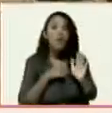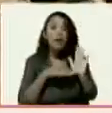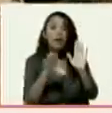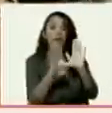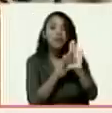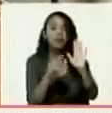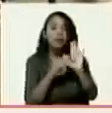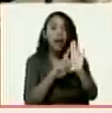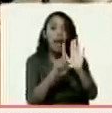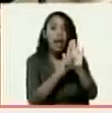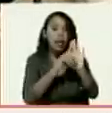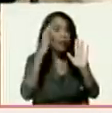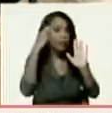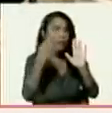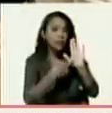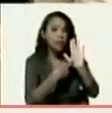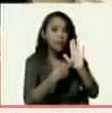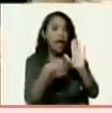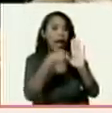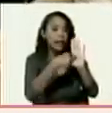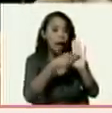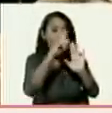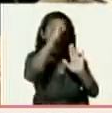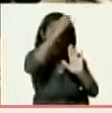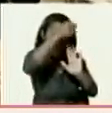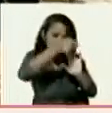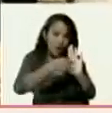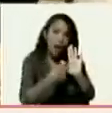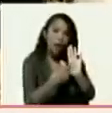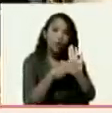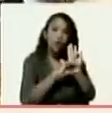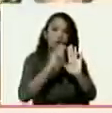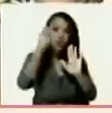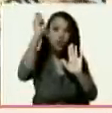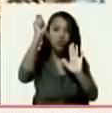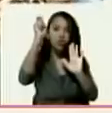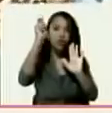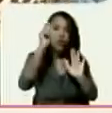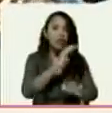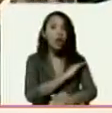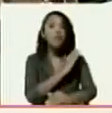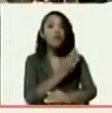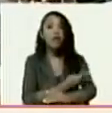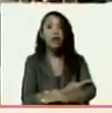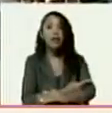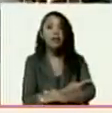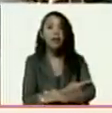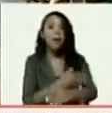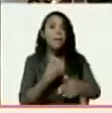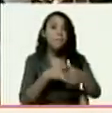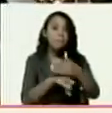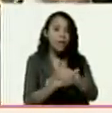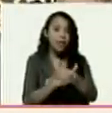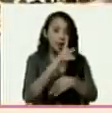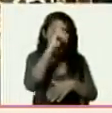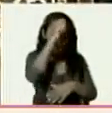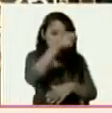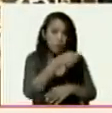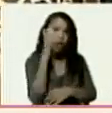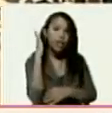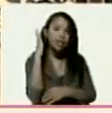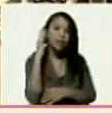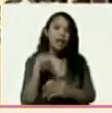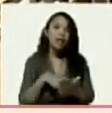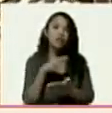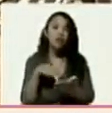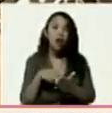por el reconocimiento de esta Constitución, pasa por el reconocimiento de los poderes, pasa por el reconocimiento de la Asamblea Nacional